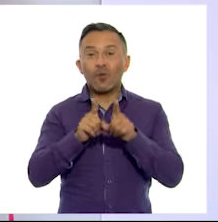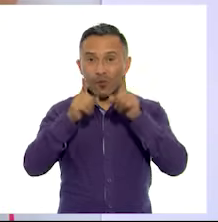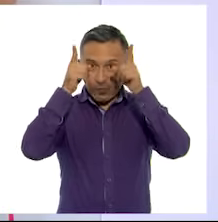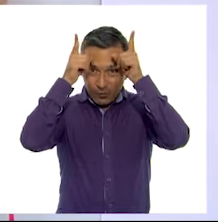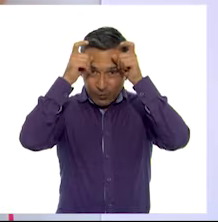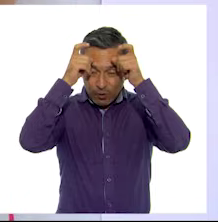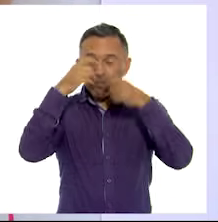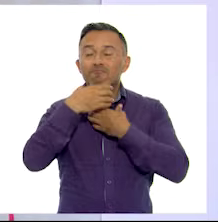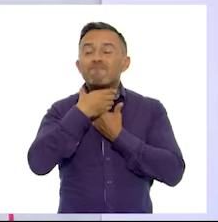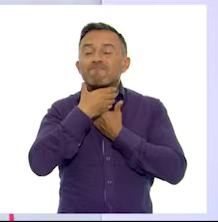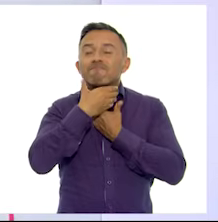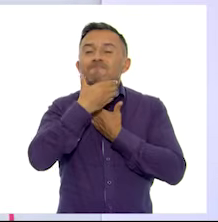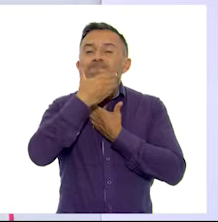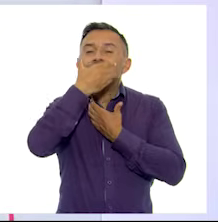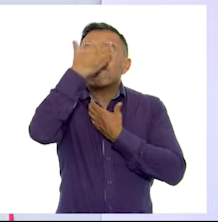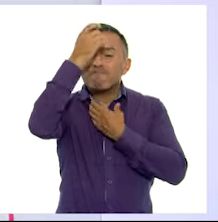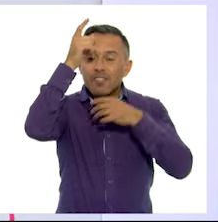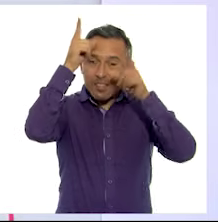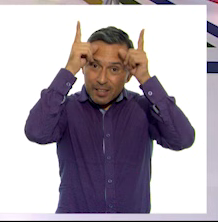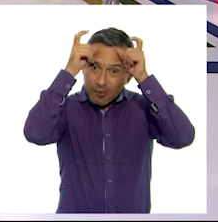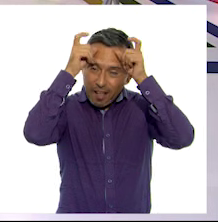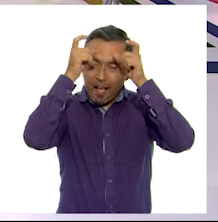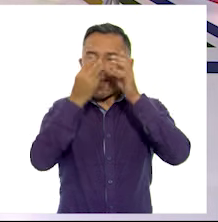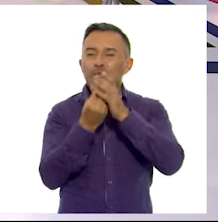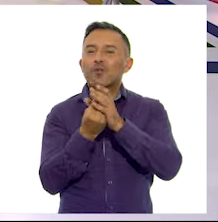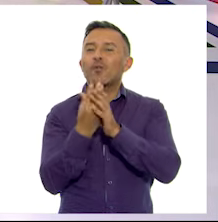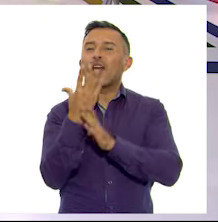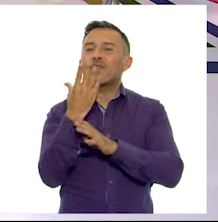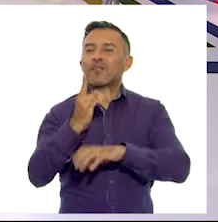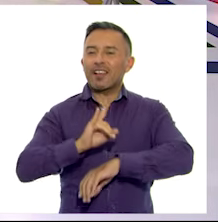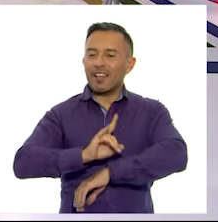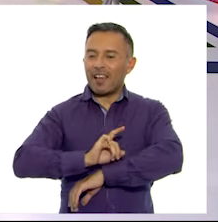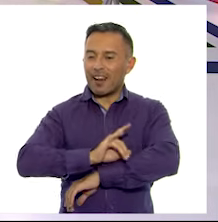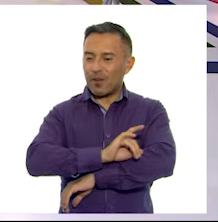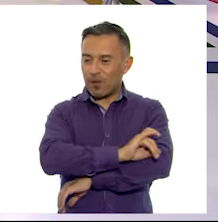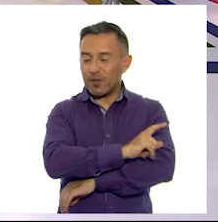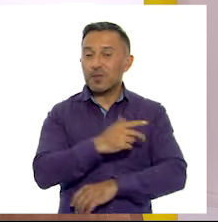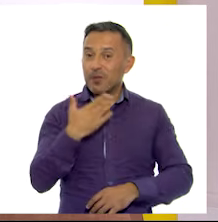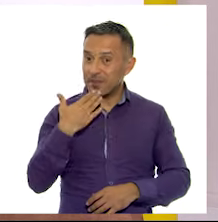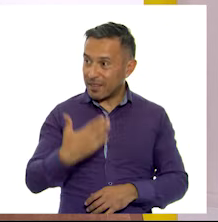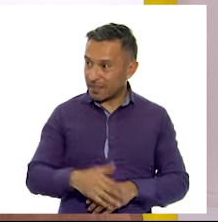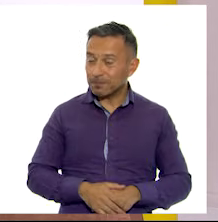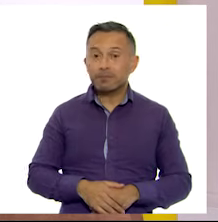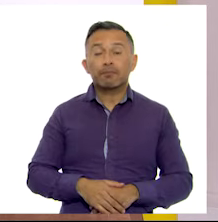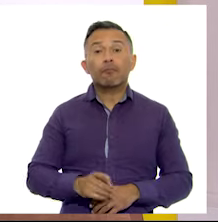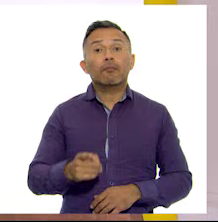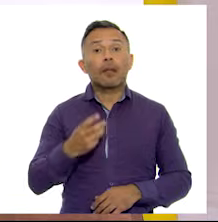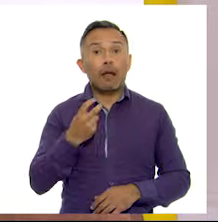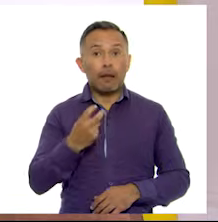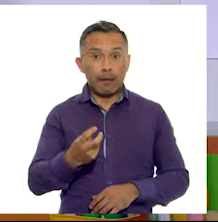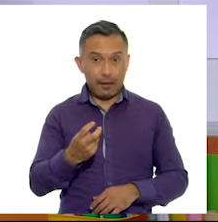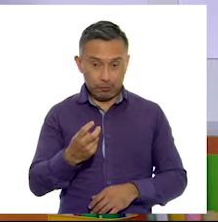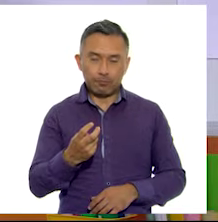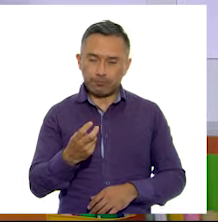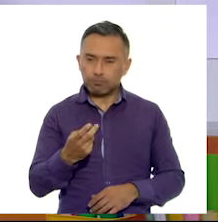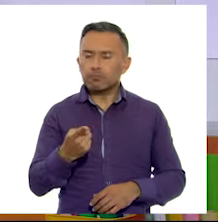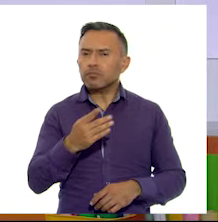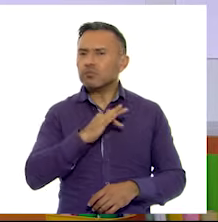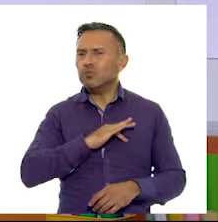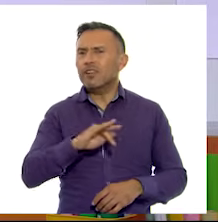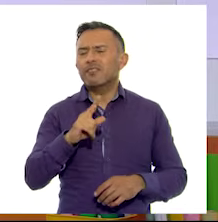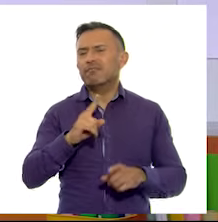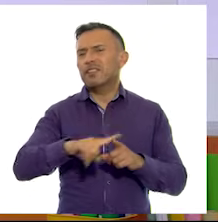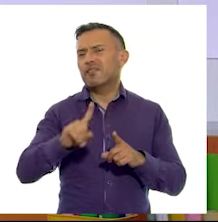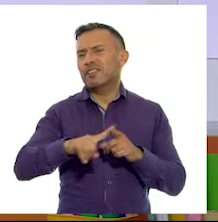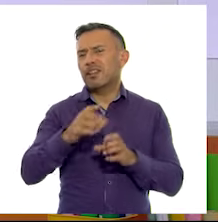sus antenitas. Ya tenemos un caracol. Exactamente. Ah, muy bien. Y así, con esta base, podemos hacer muchas